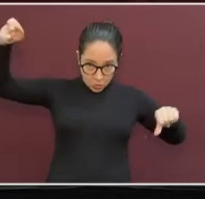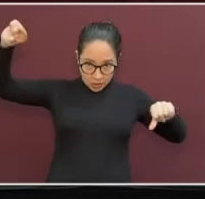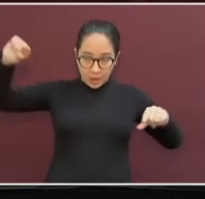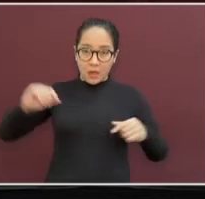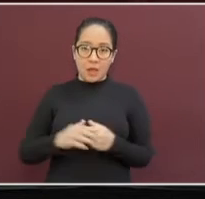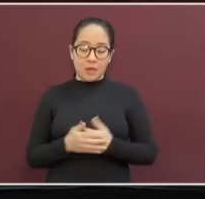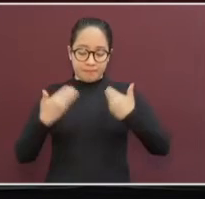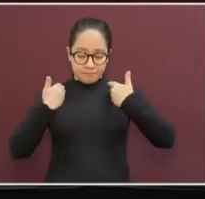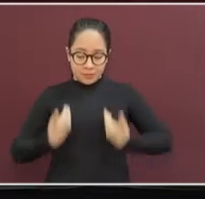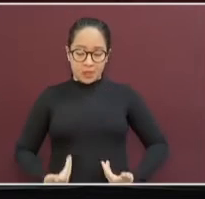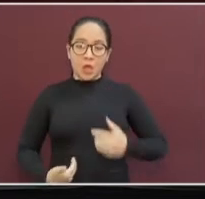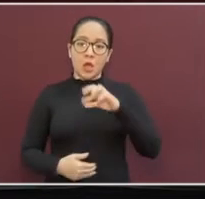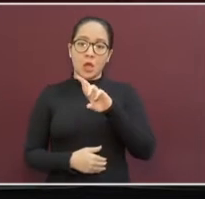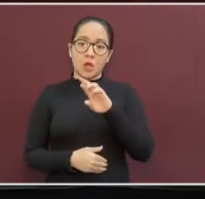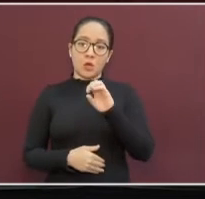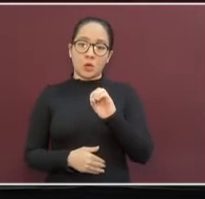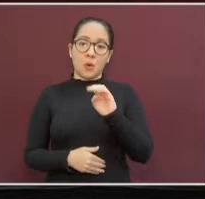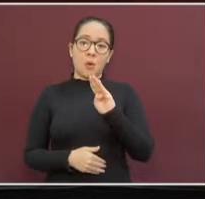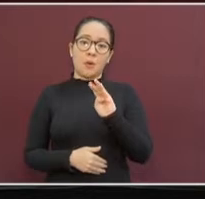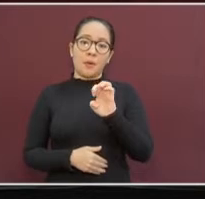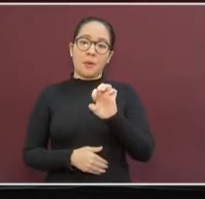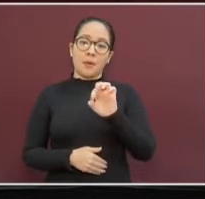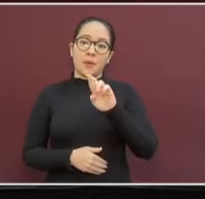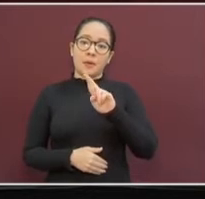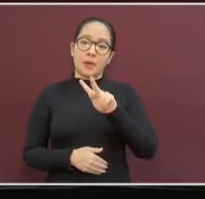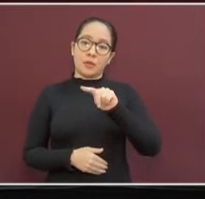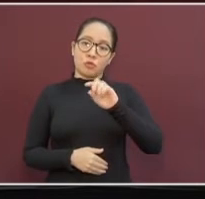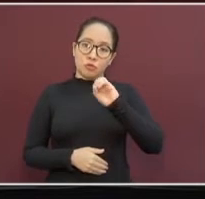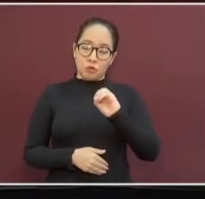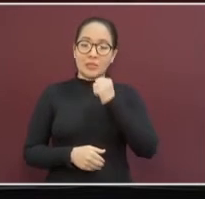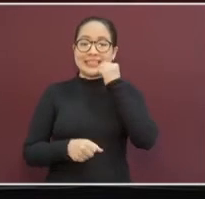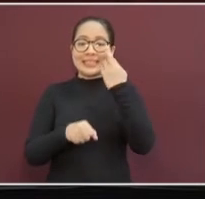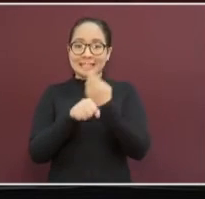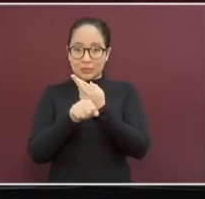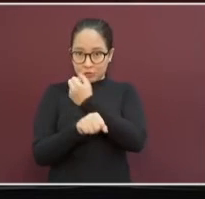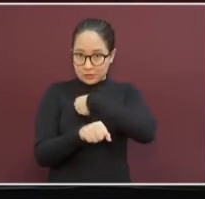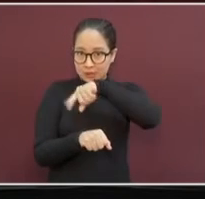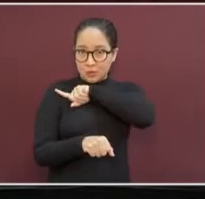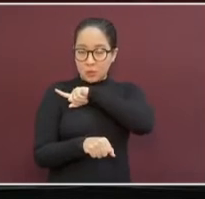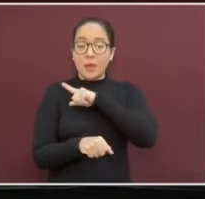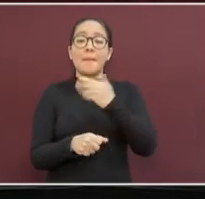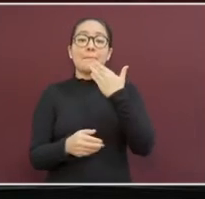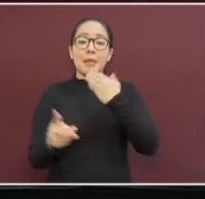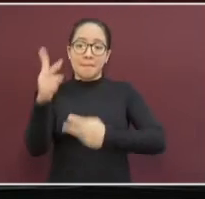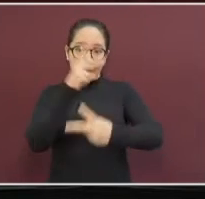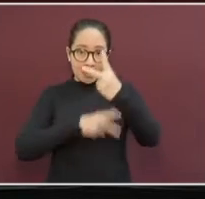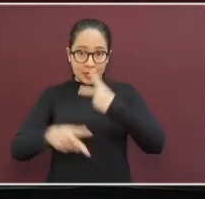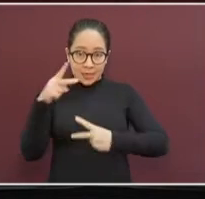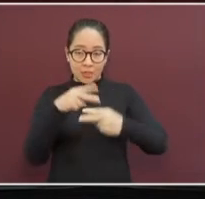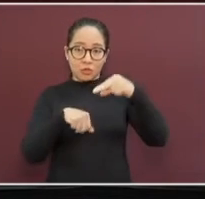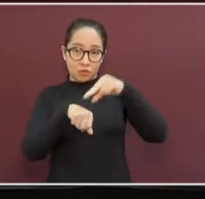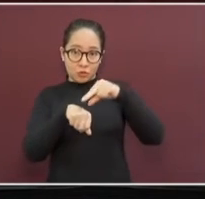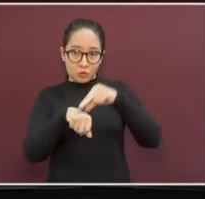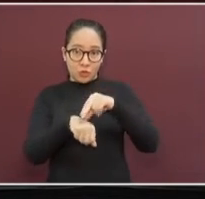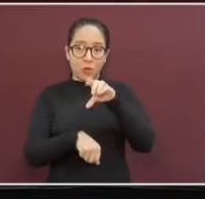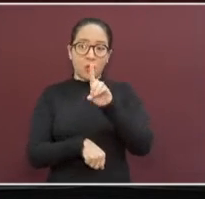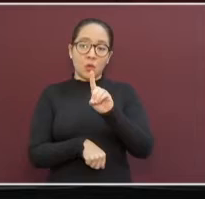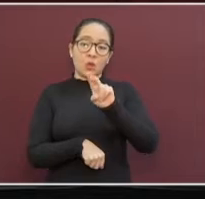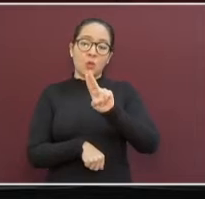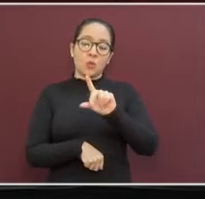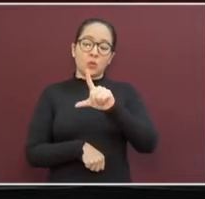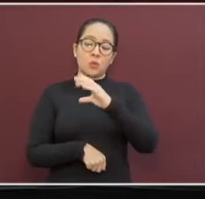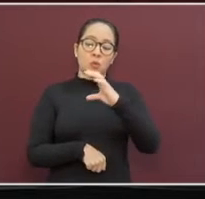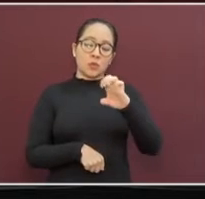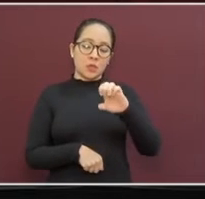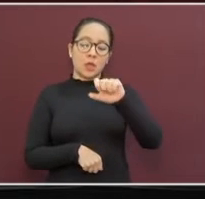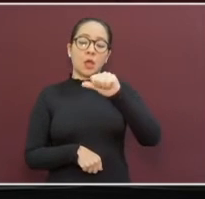roberto ramos alor secretario de salud y doy la bienvenida a las doctoras dulce maría espejo guevara y guadalupe díaz del